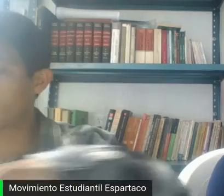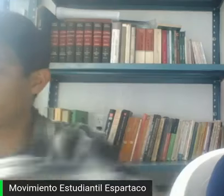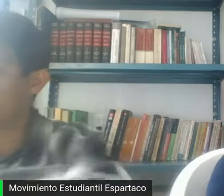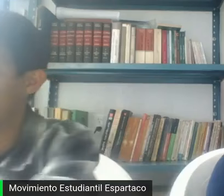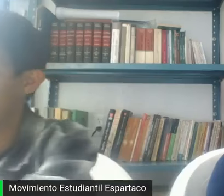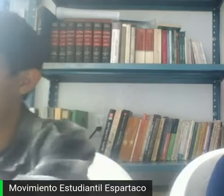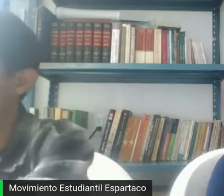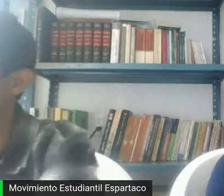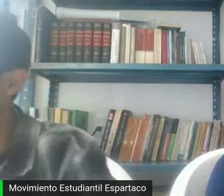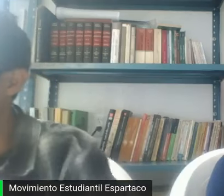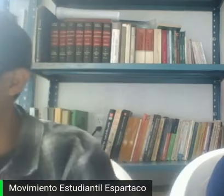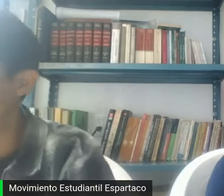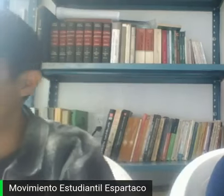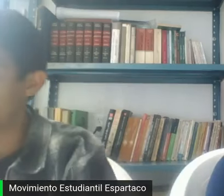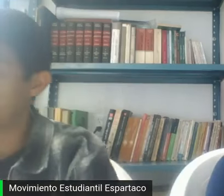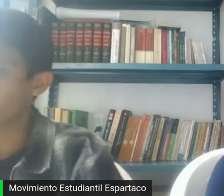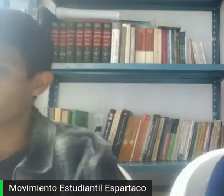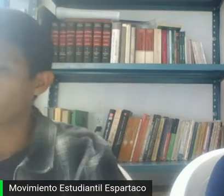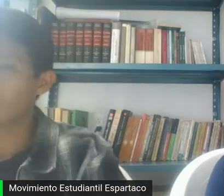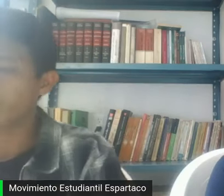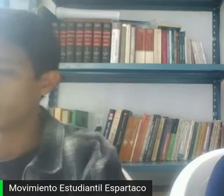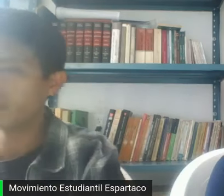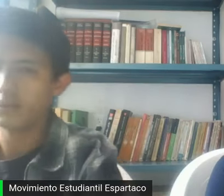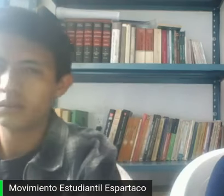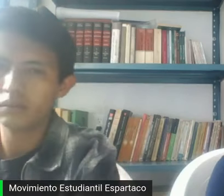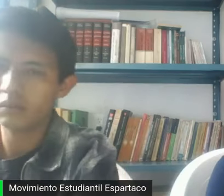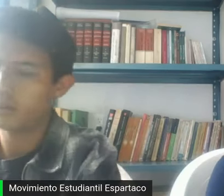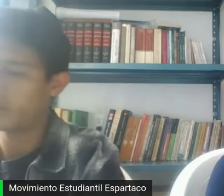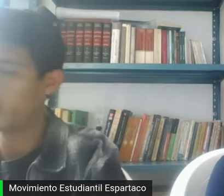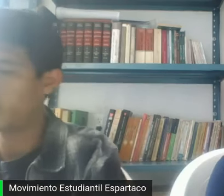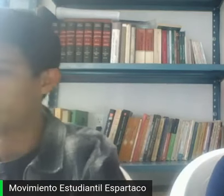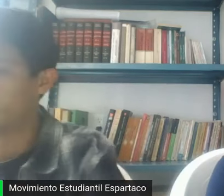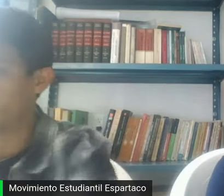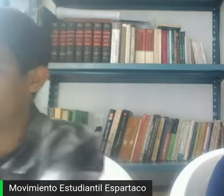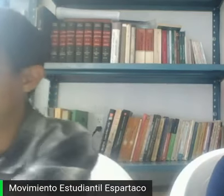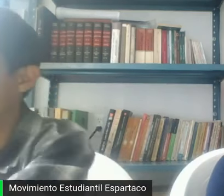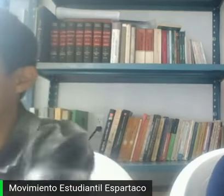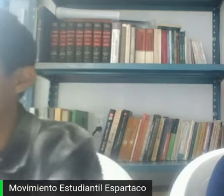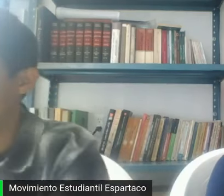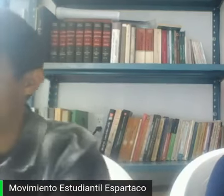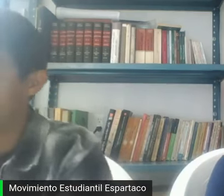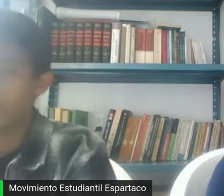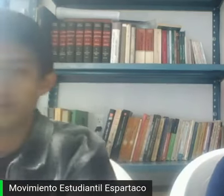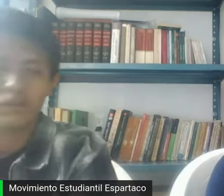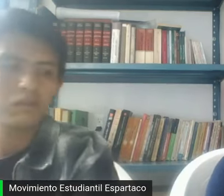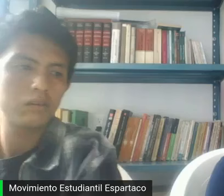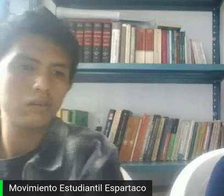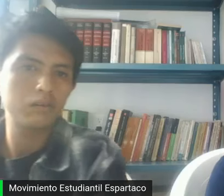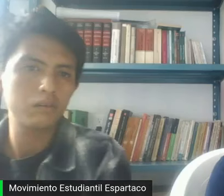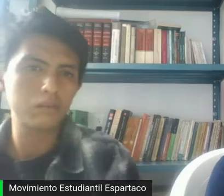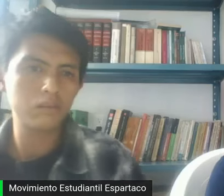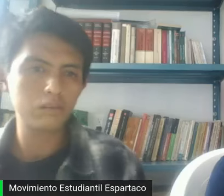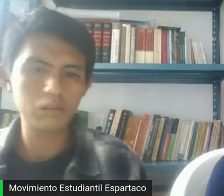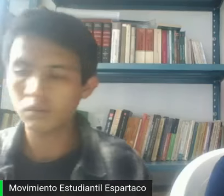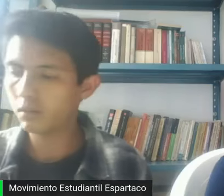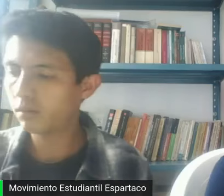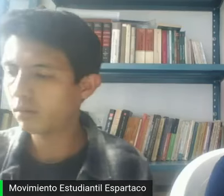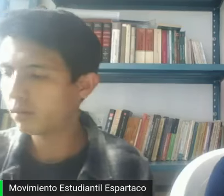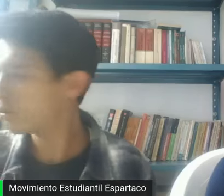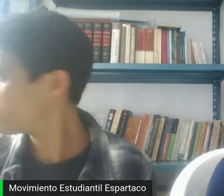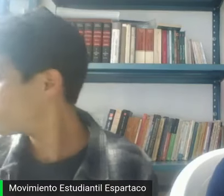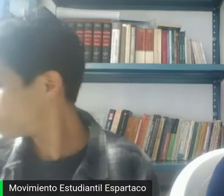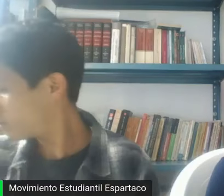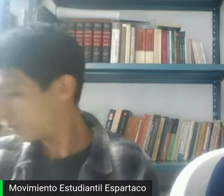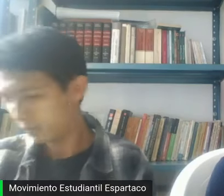Salinas, en esta reforma que se le hace este año, pues es aprobada por mayoría simple, ¿no?